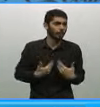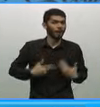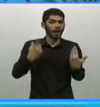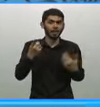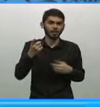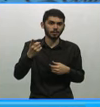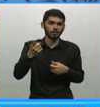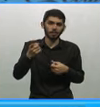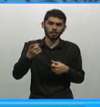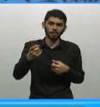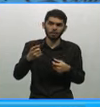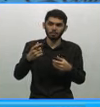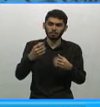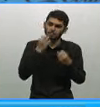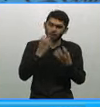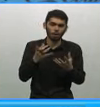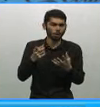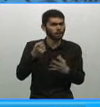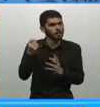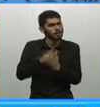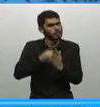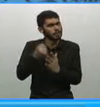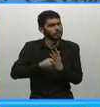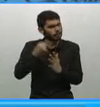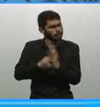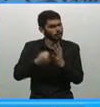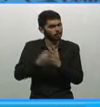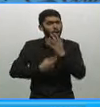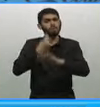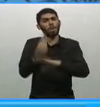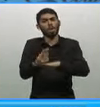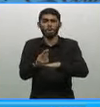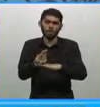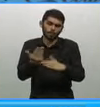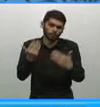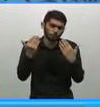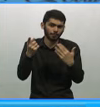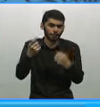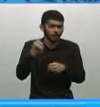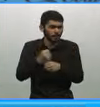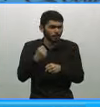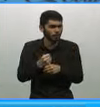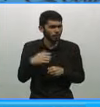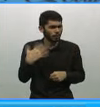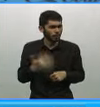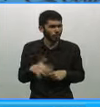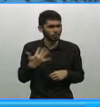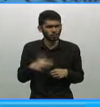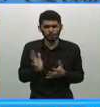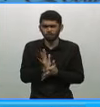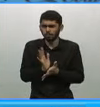tener esta realidad de hoy. Peleó mucho por esta realidad de hoy. Hizo trabajos muy importantes en